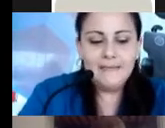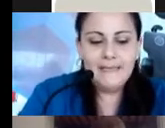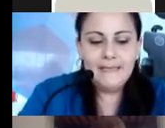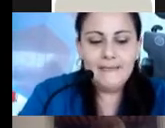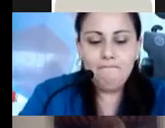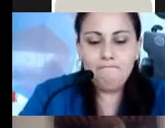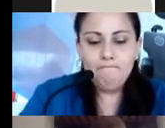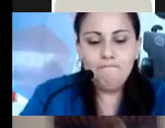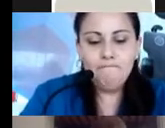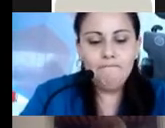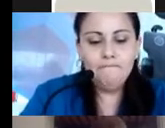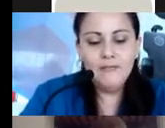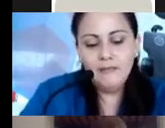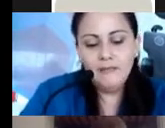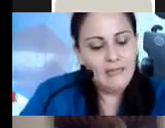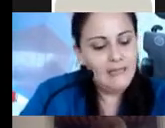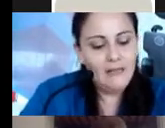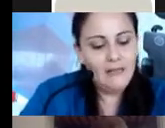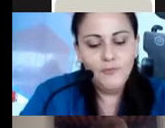Básicamente,